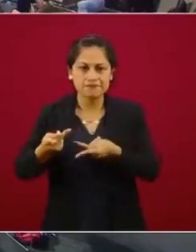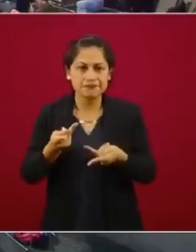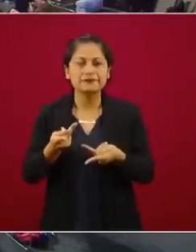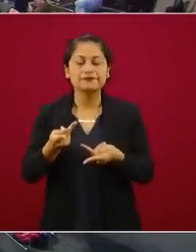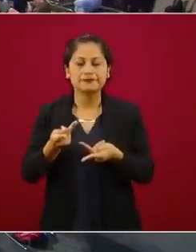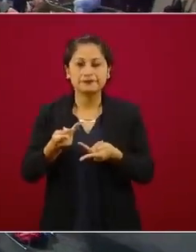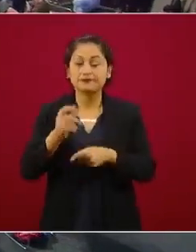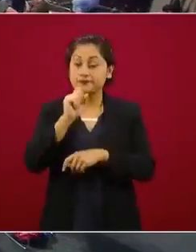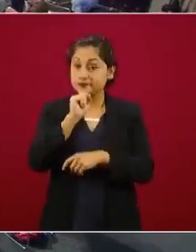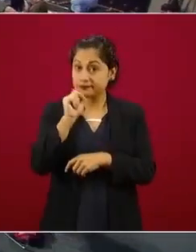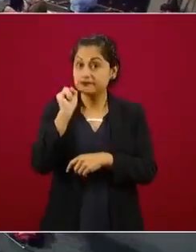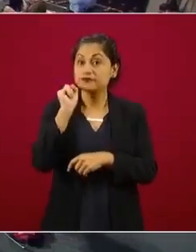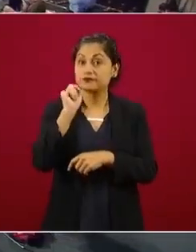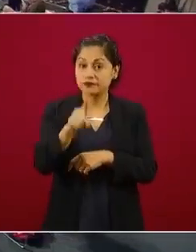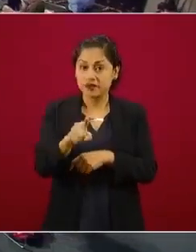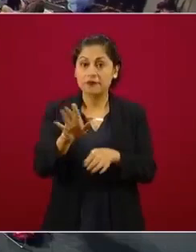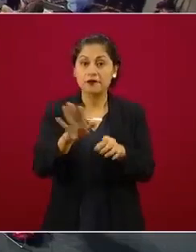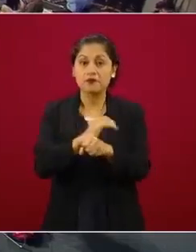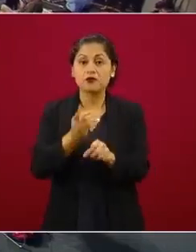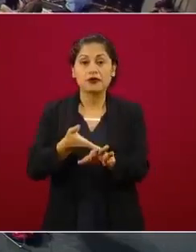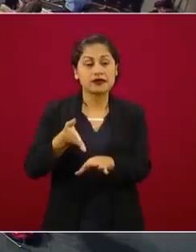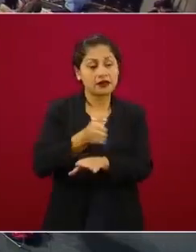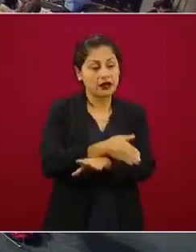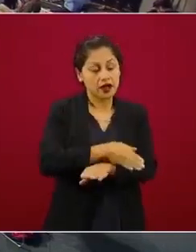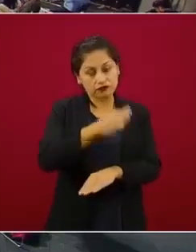que se puso en práctica